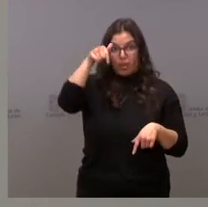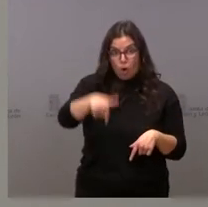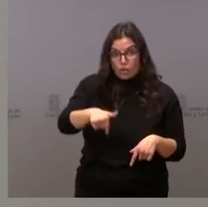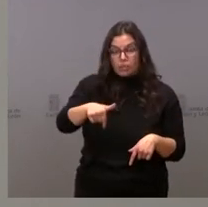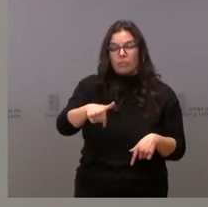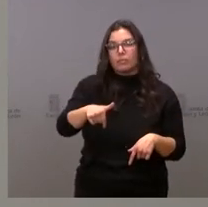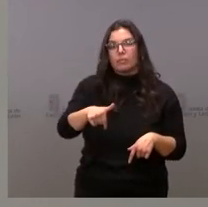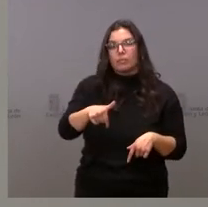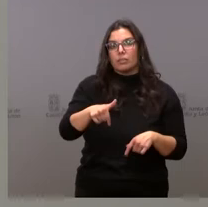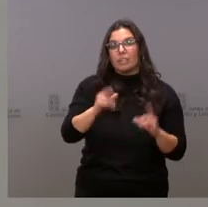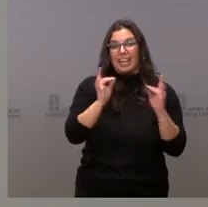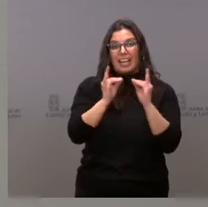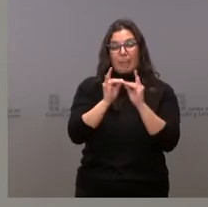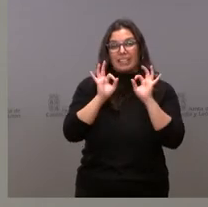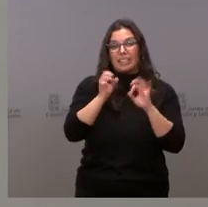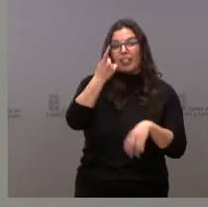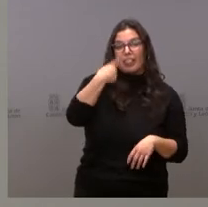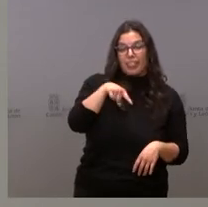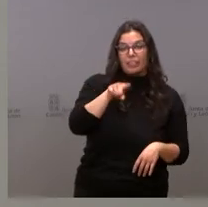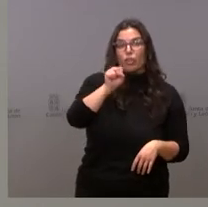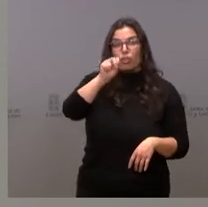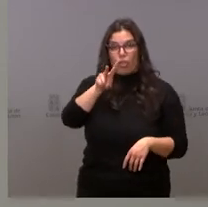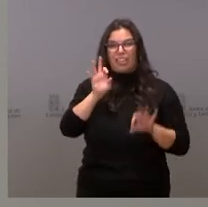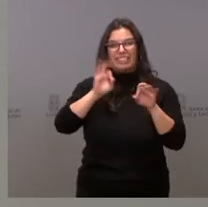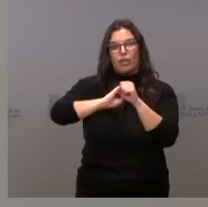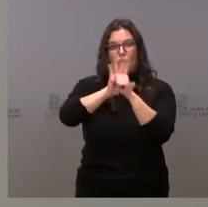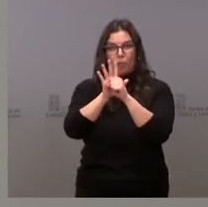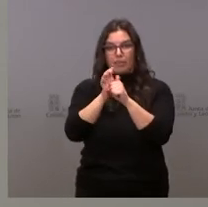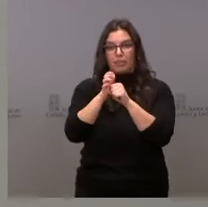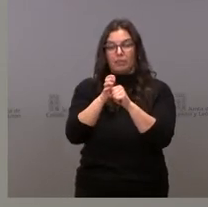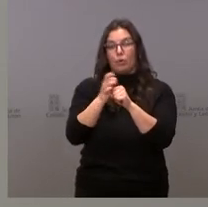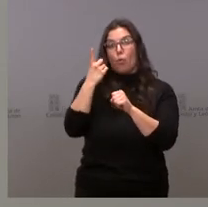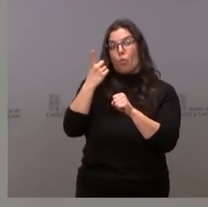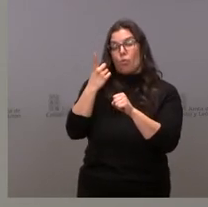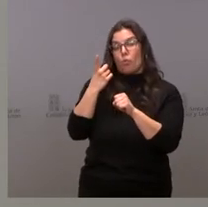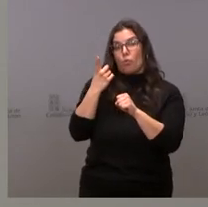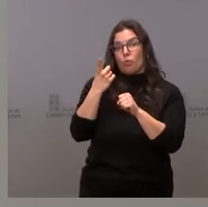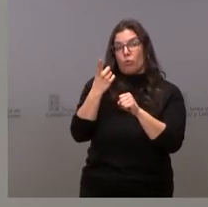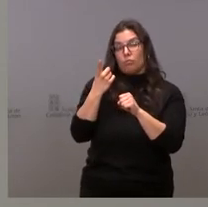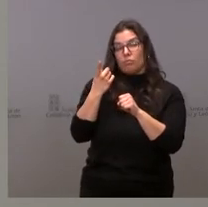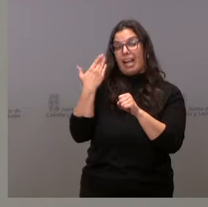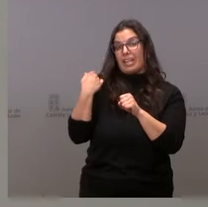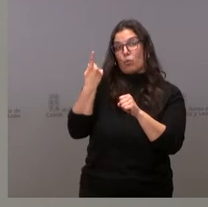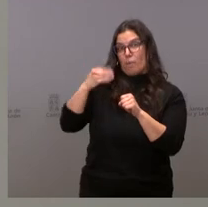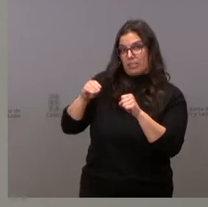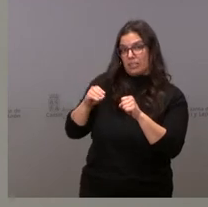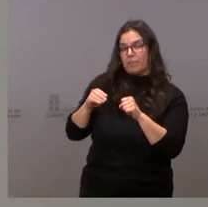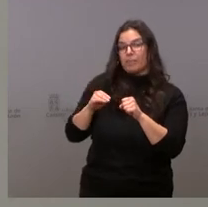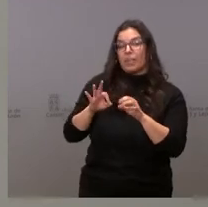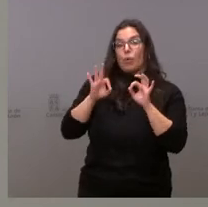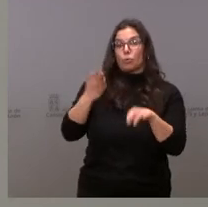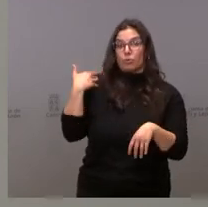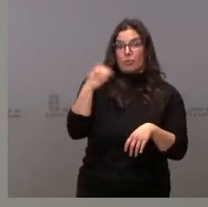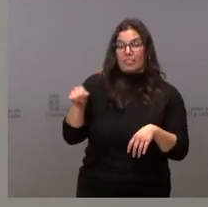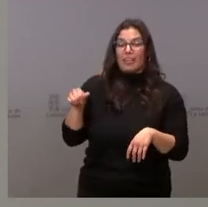contamos con 112 pacientes ecobici uno menos que ayer y 3 - que justo hace una semana con una